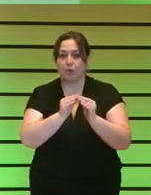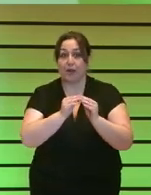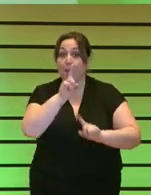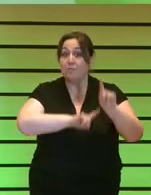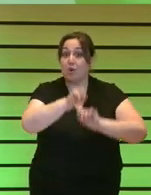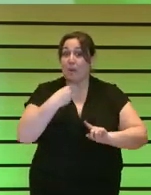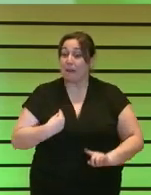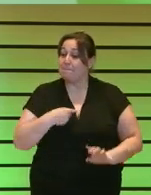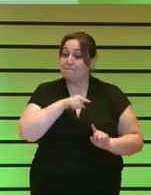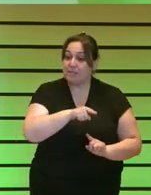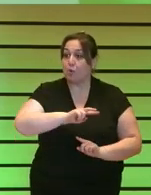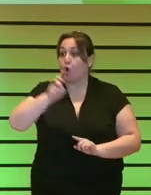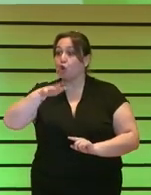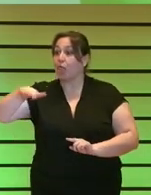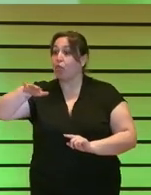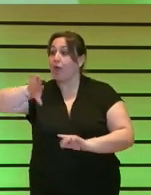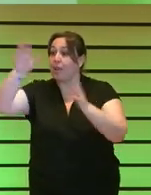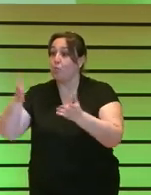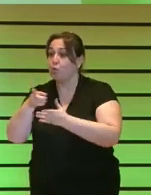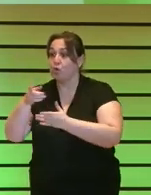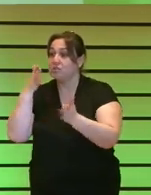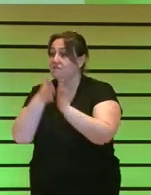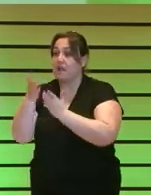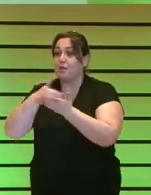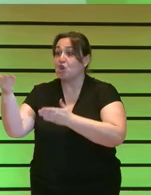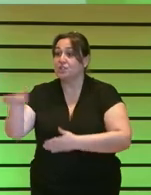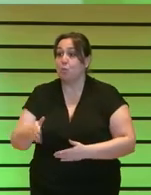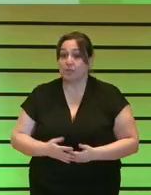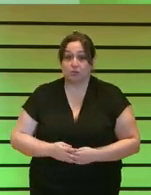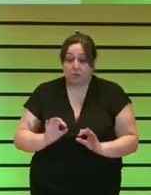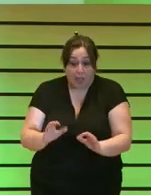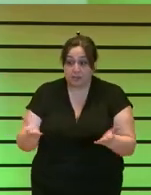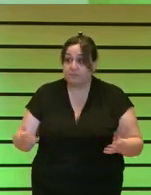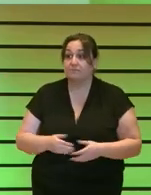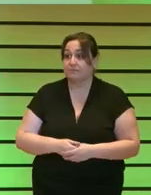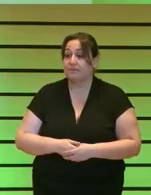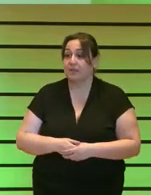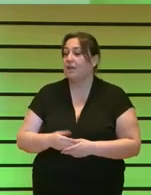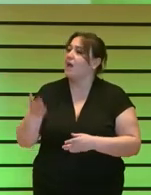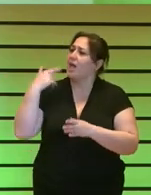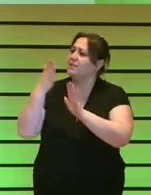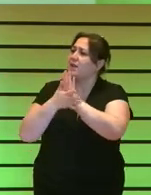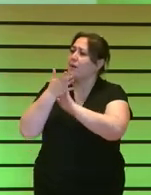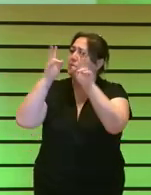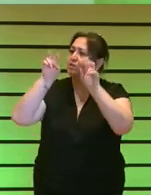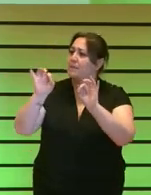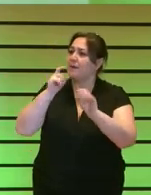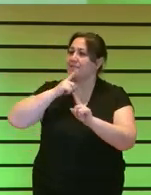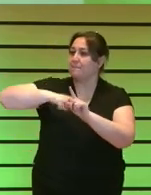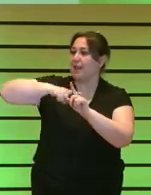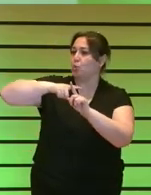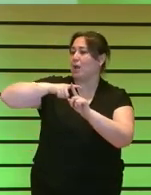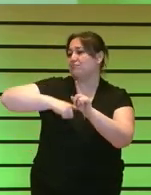partes del mundo son millones de muertos de hambre así hablamos antes del tema de los incrementos de las temperaturas